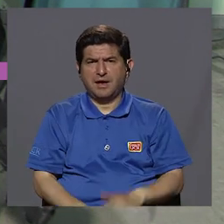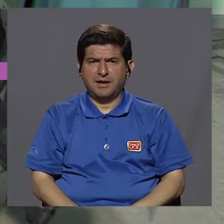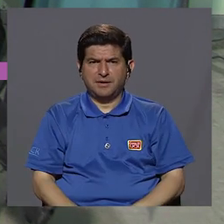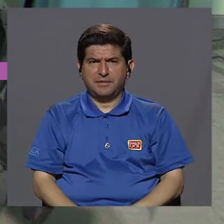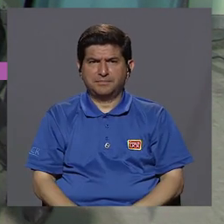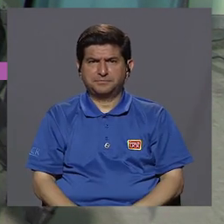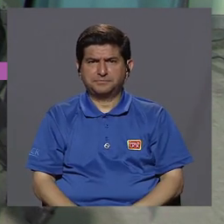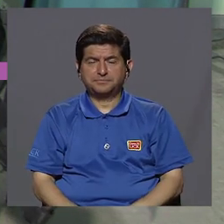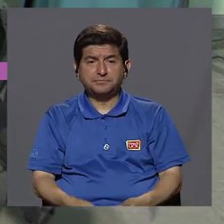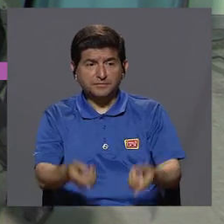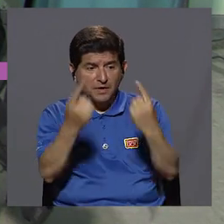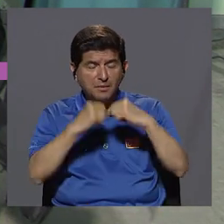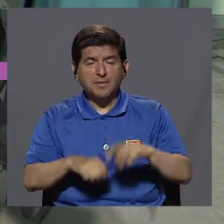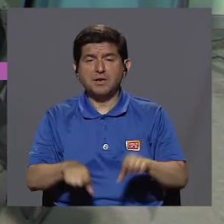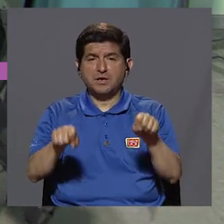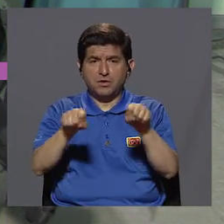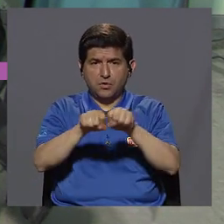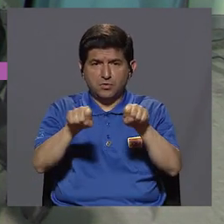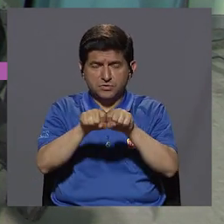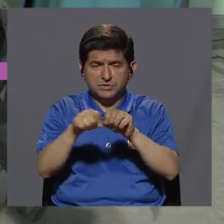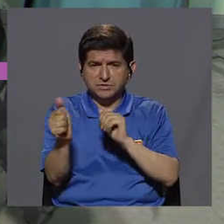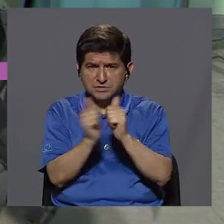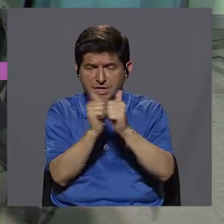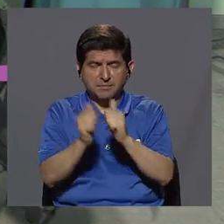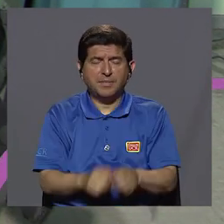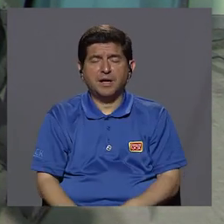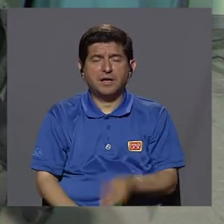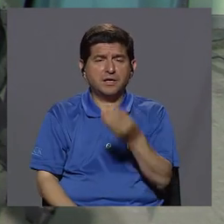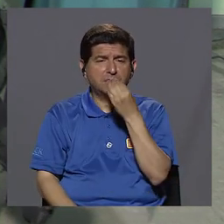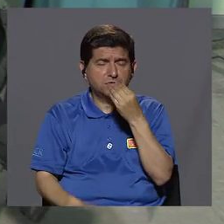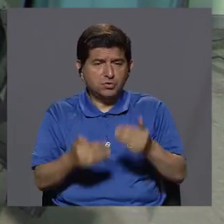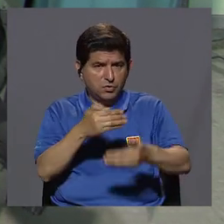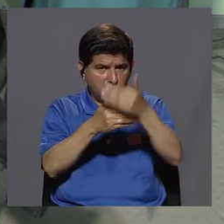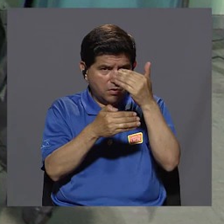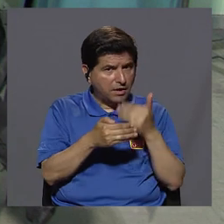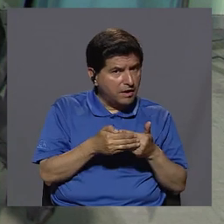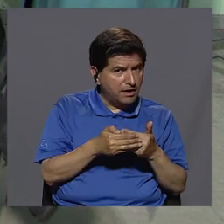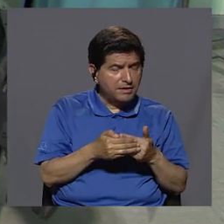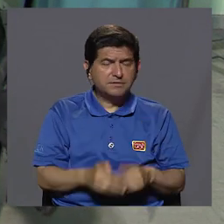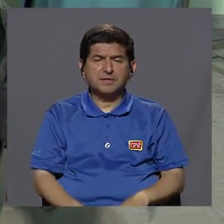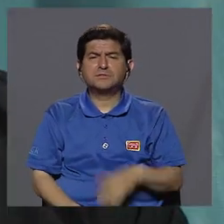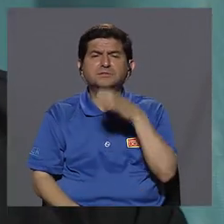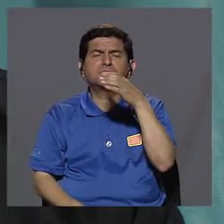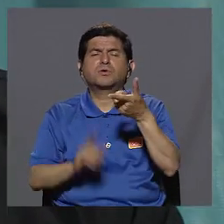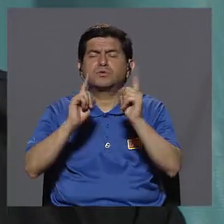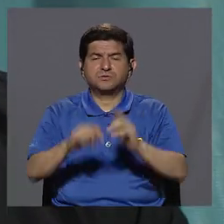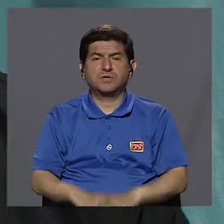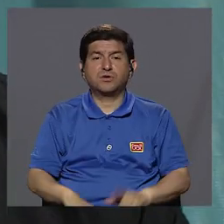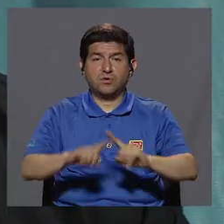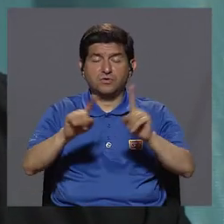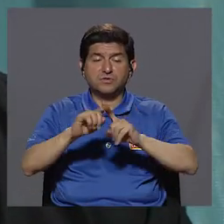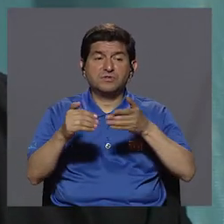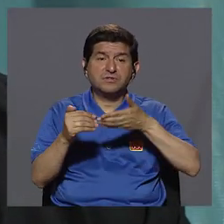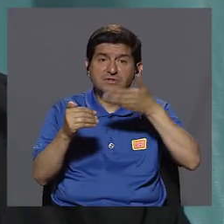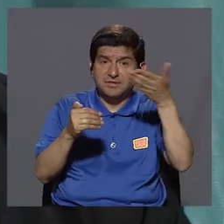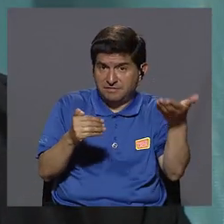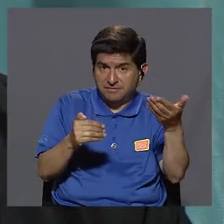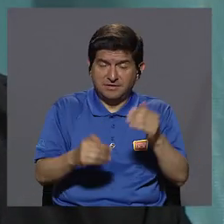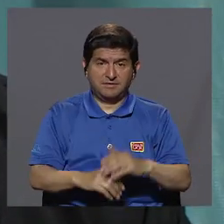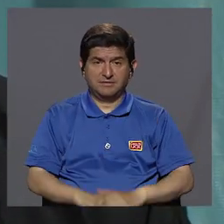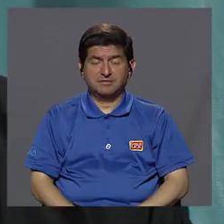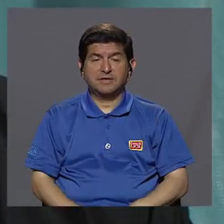tiene que venir con tenis tiene que haber desayunado digamos que recomendaciones hay una serie de cosas que